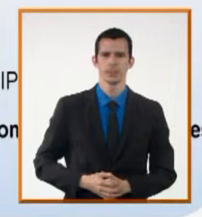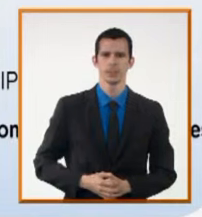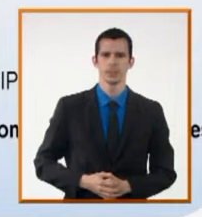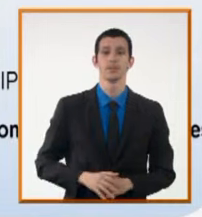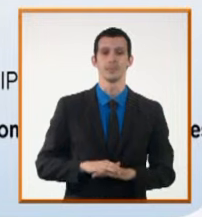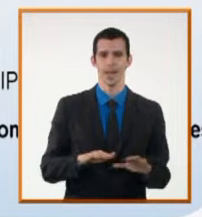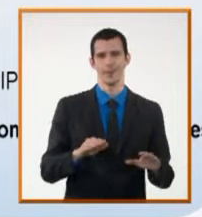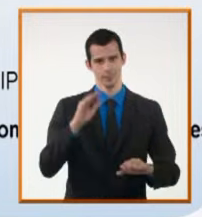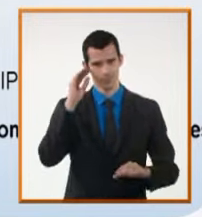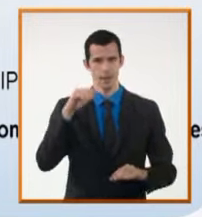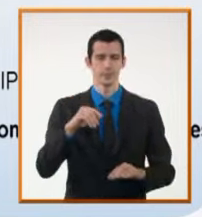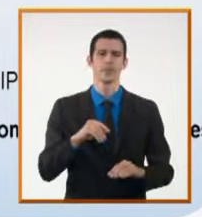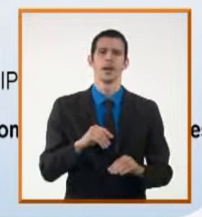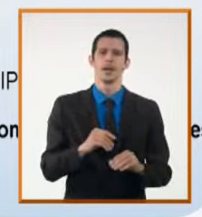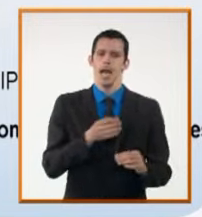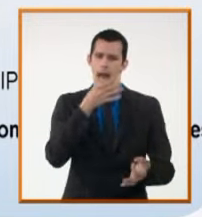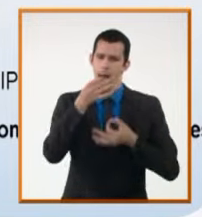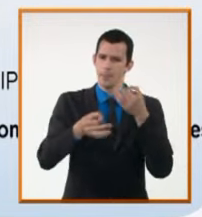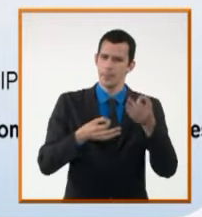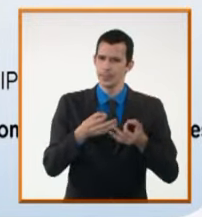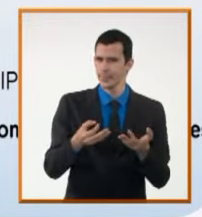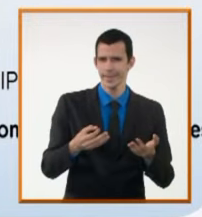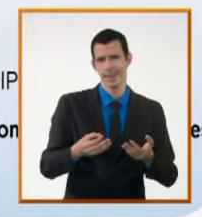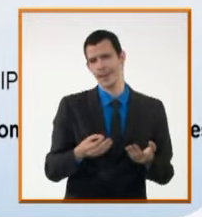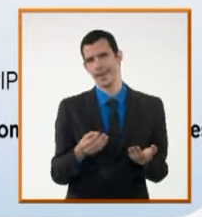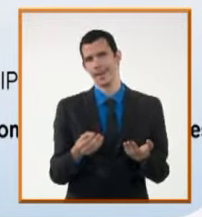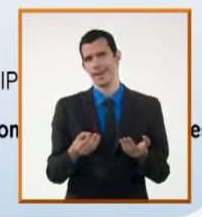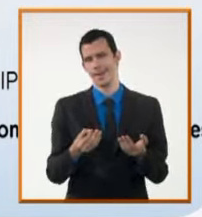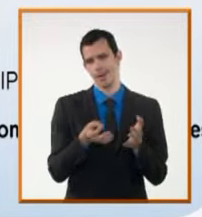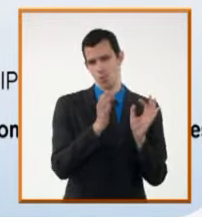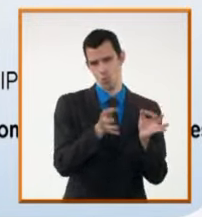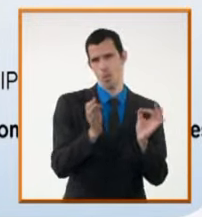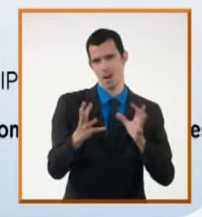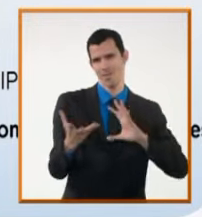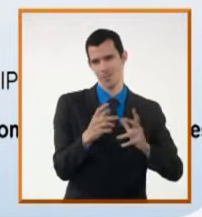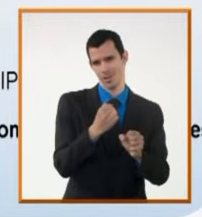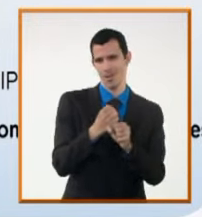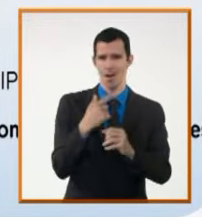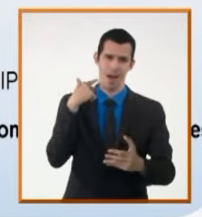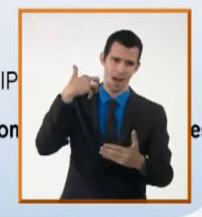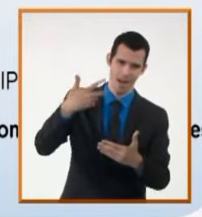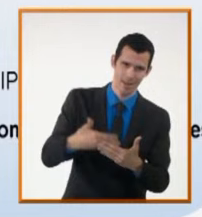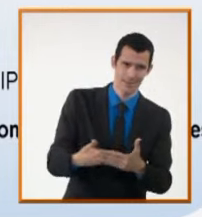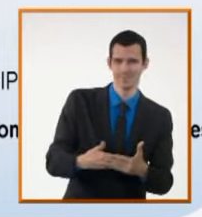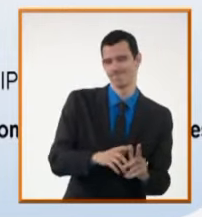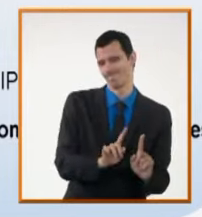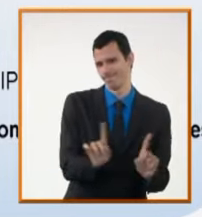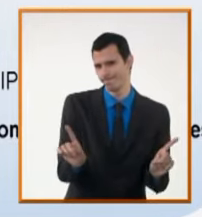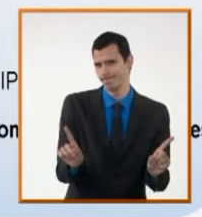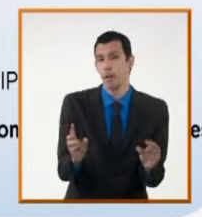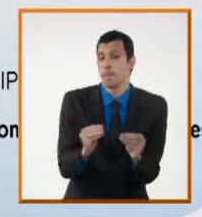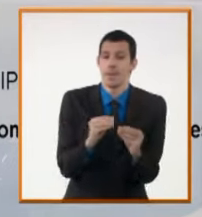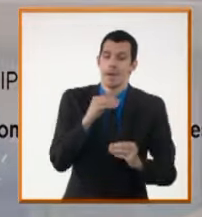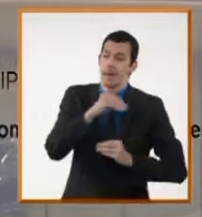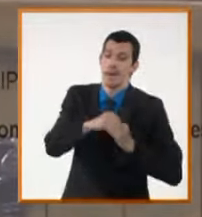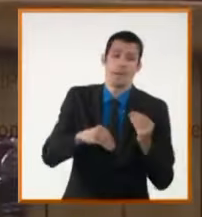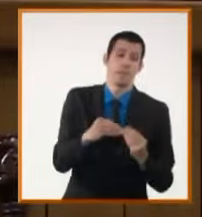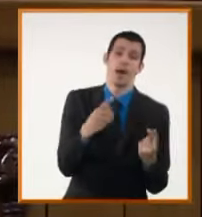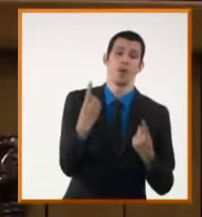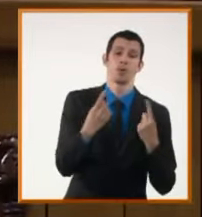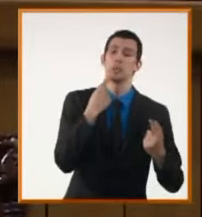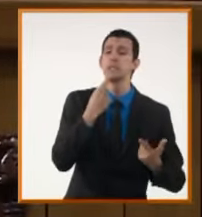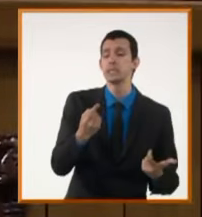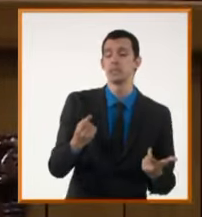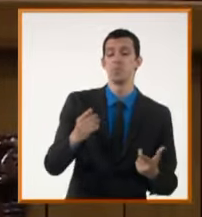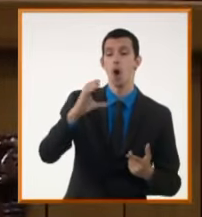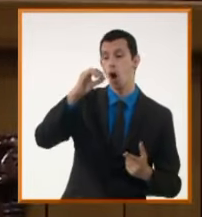país. Empezando por las SOCE, hay muchos cuestionamientos. Hay quien dice radicalmente, tienen que desaparecer las SOCE.